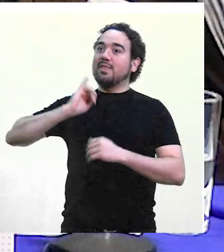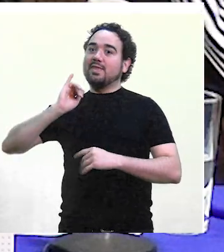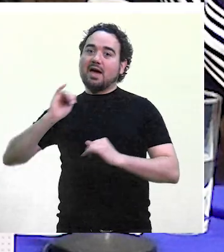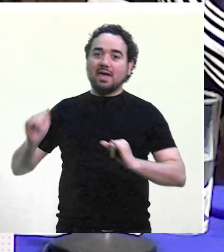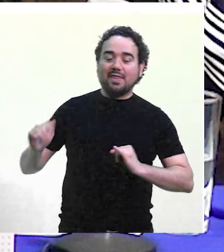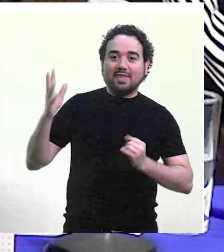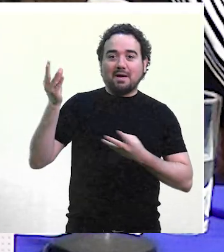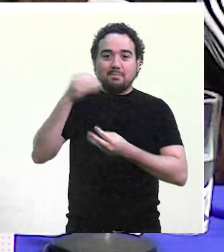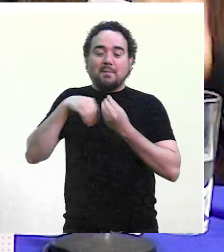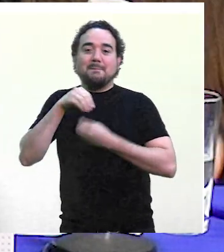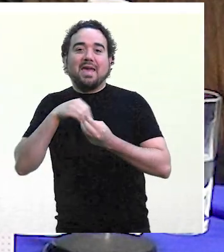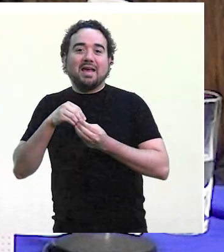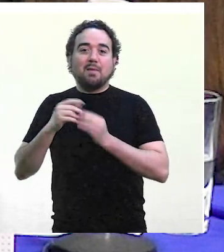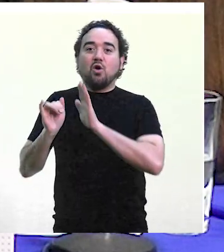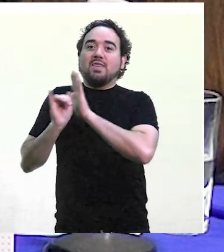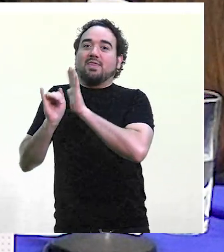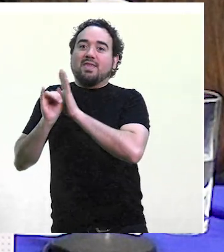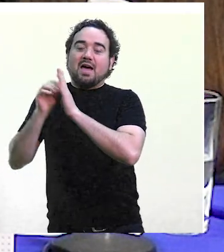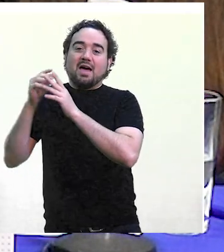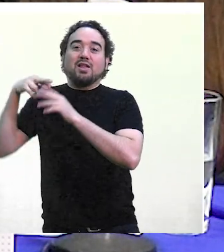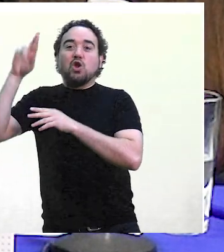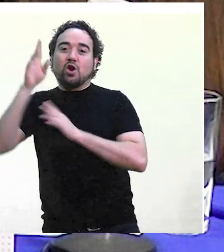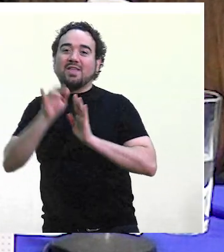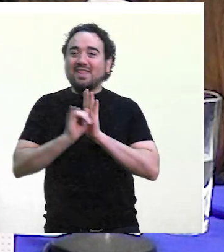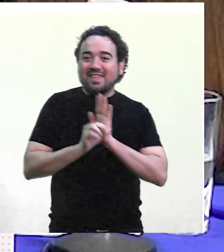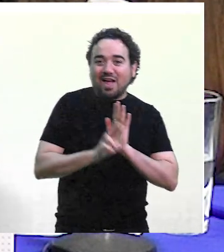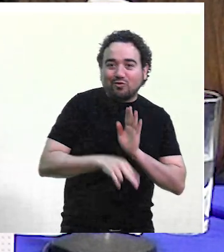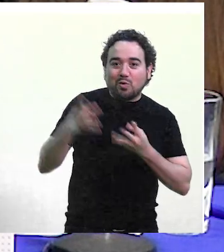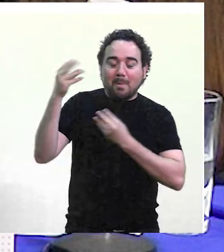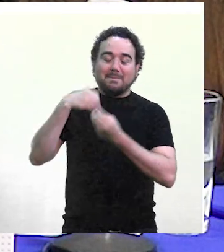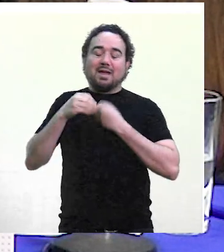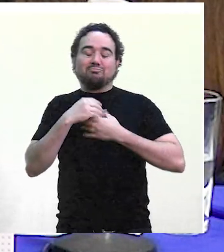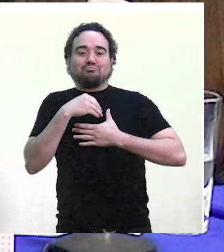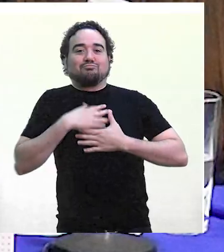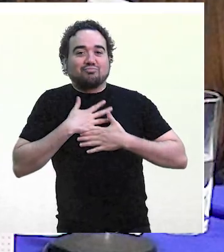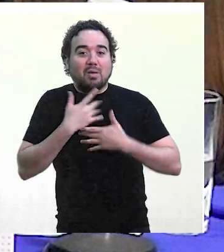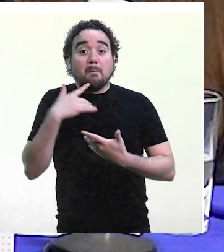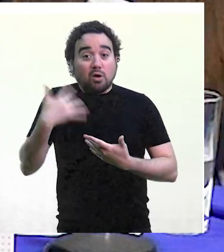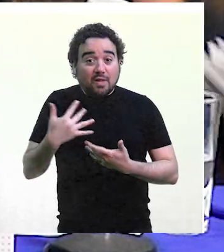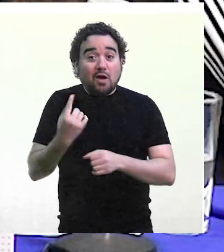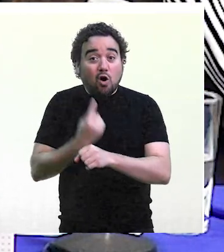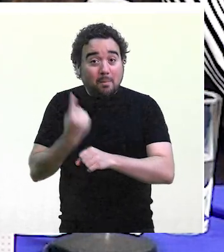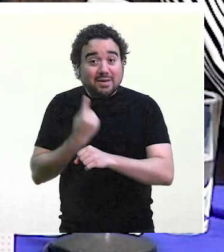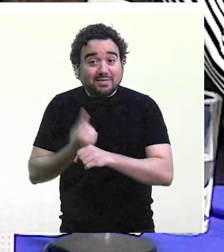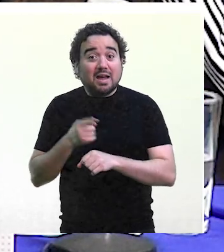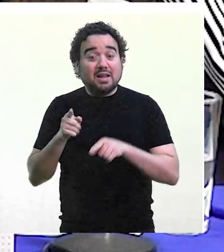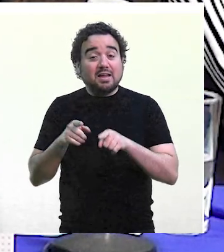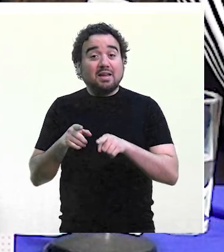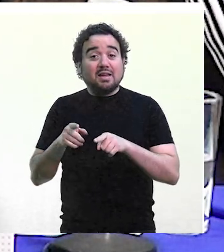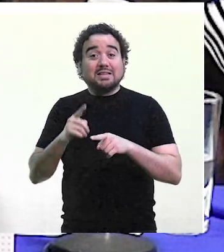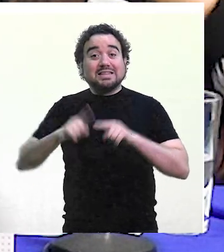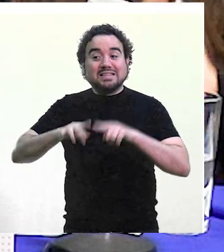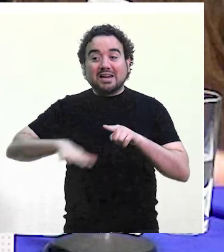tiene como esta mezcla de identidades, donde es importante que conversemos del territorio. Lo leímos en un colegio en Santiago y los